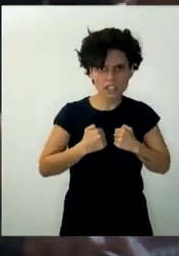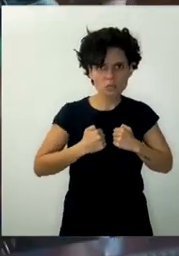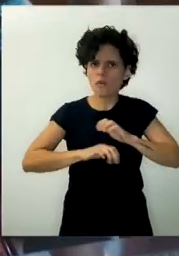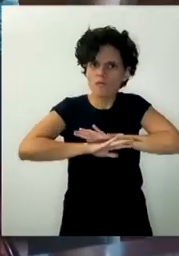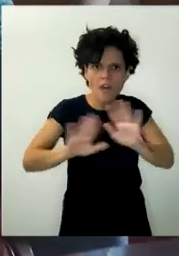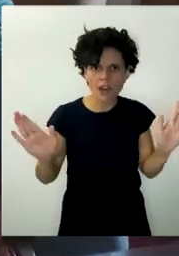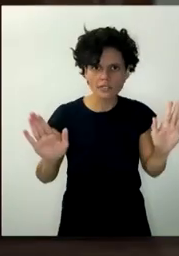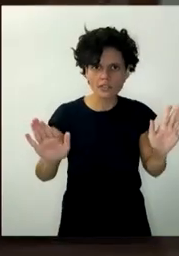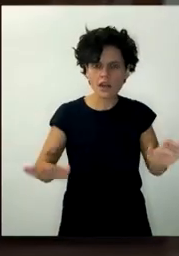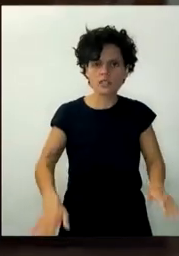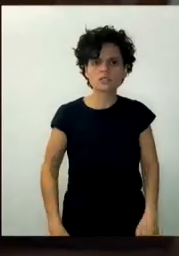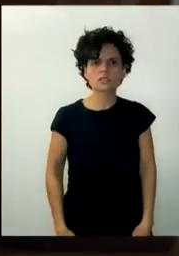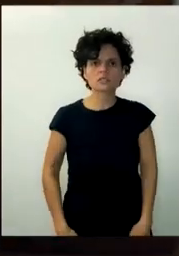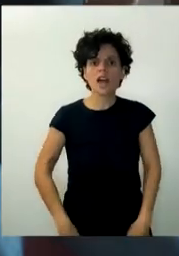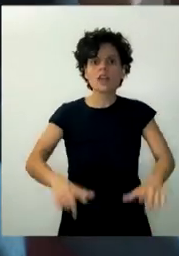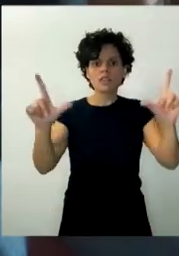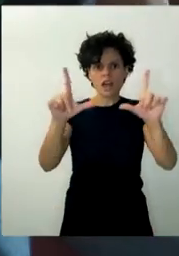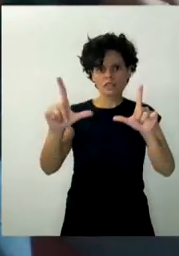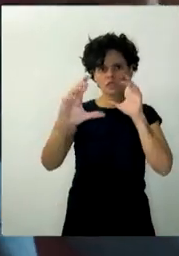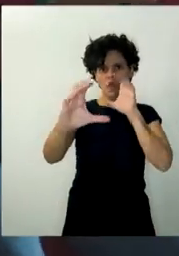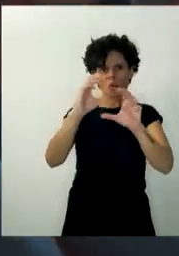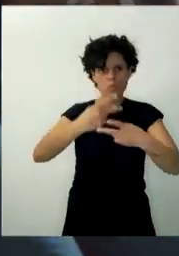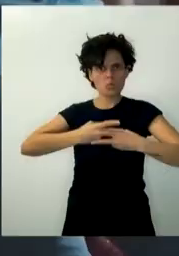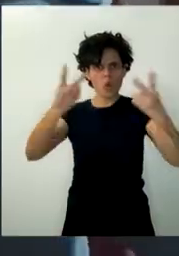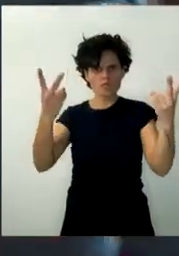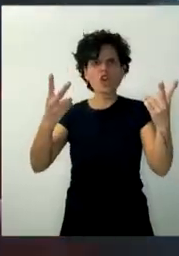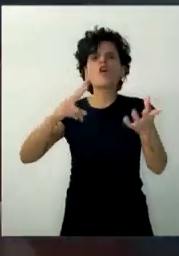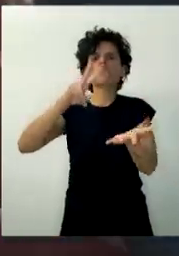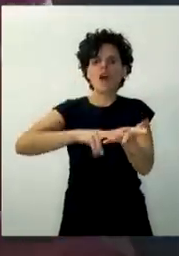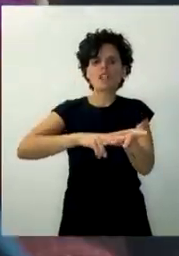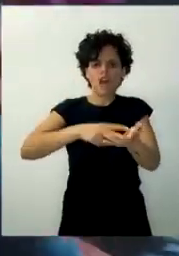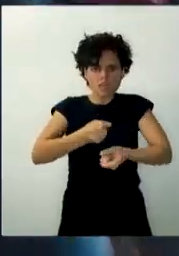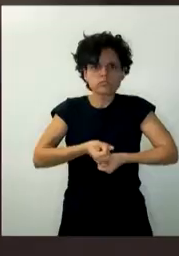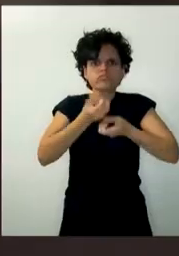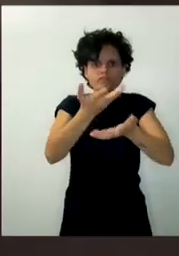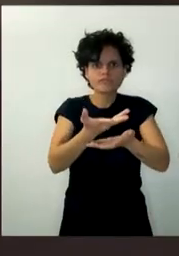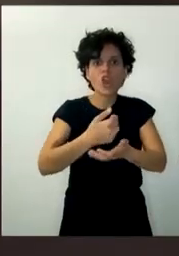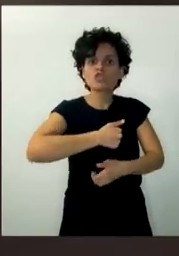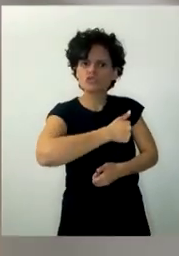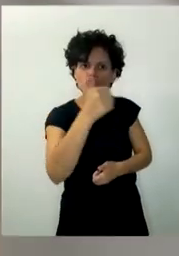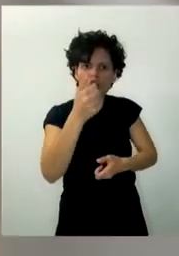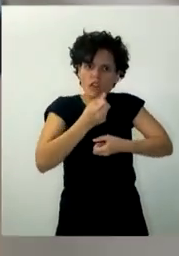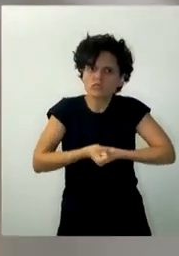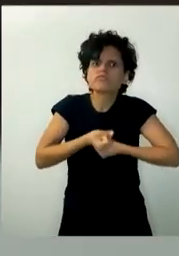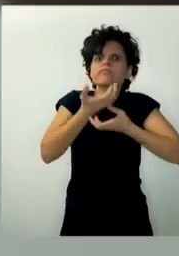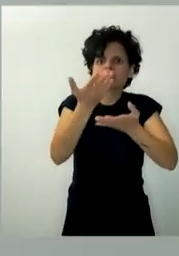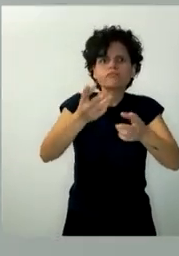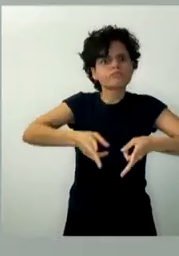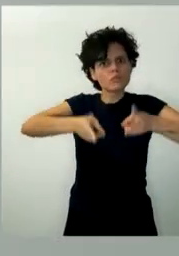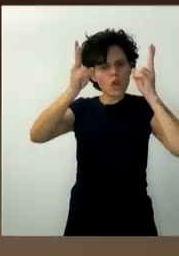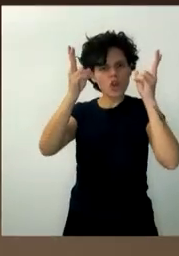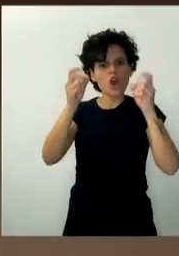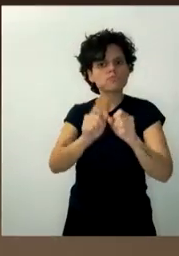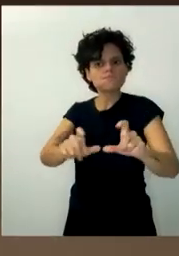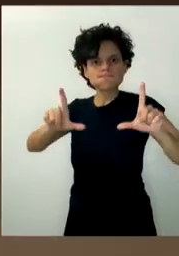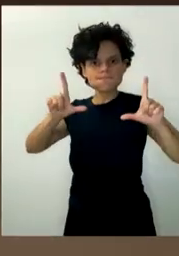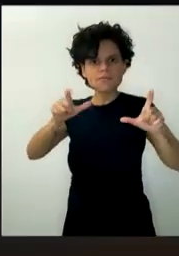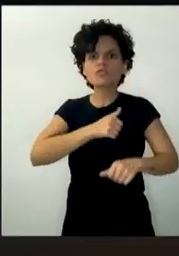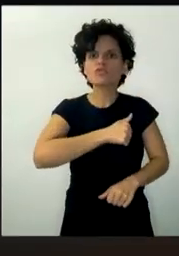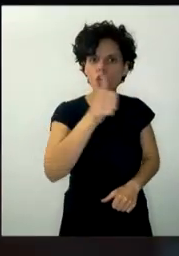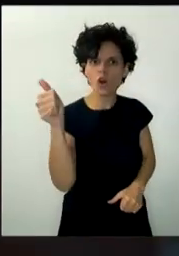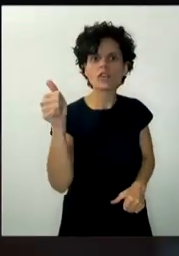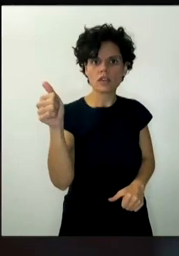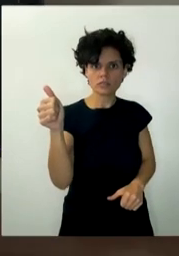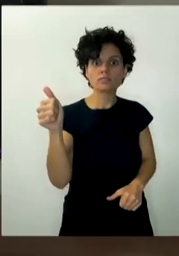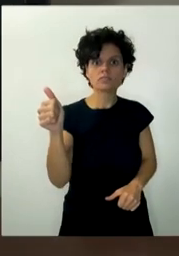No más machismo. Por una televisión y medios públicos que digan la verdad, donde se escuchen todas las voces, donde nos veamos todas